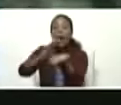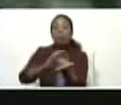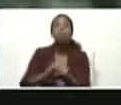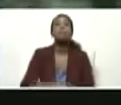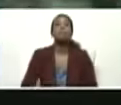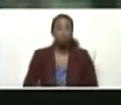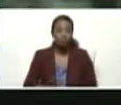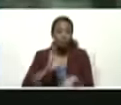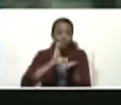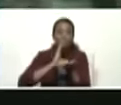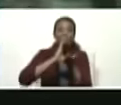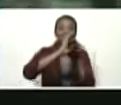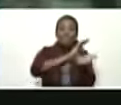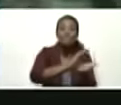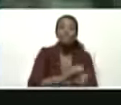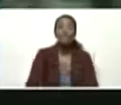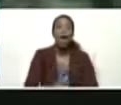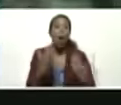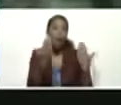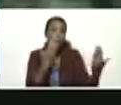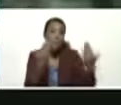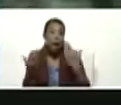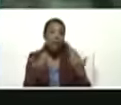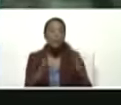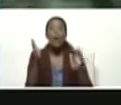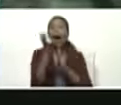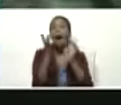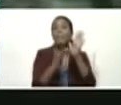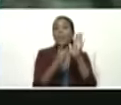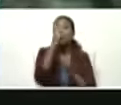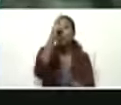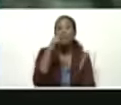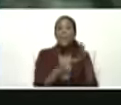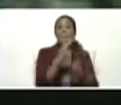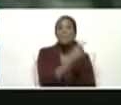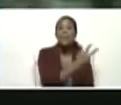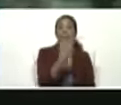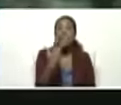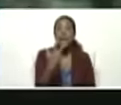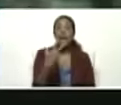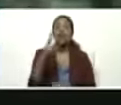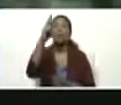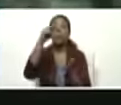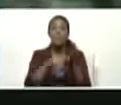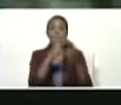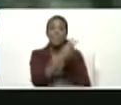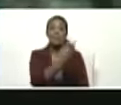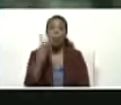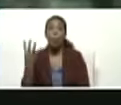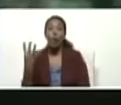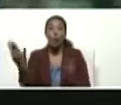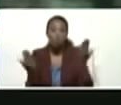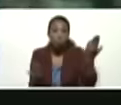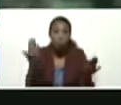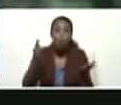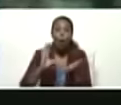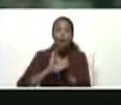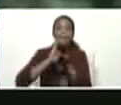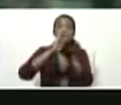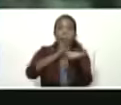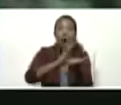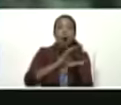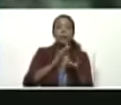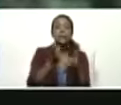también en comparación con abril 2023-2024, el crédito se